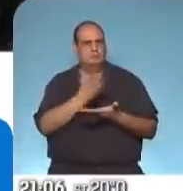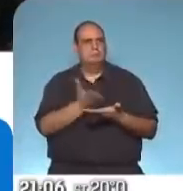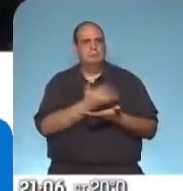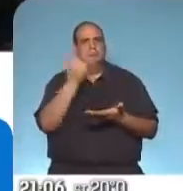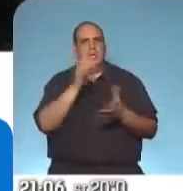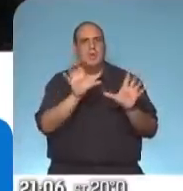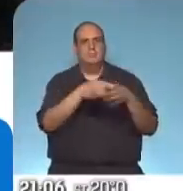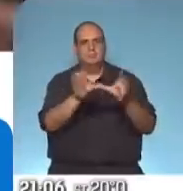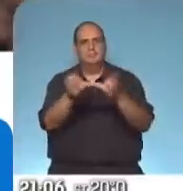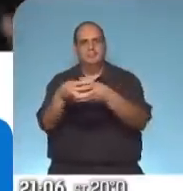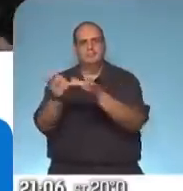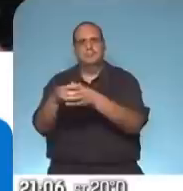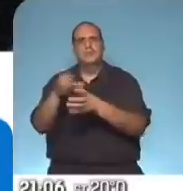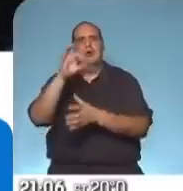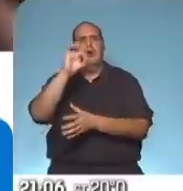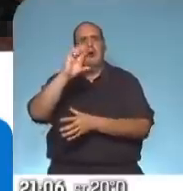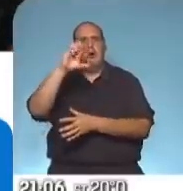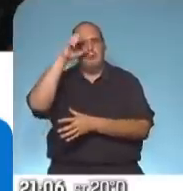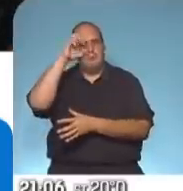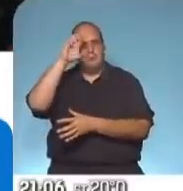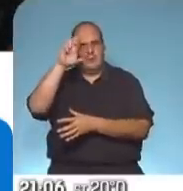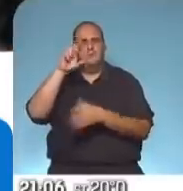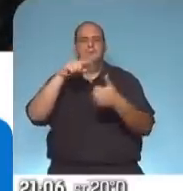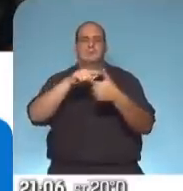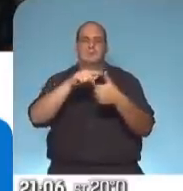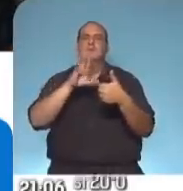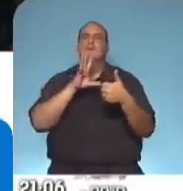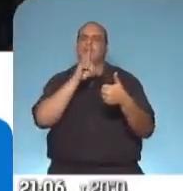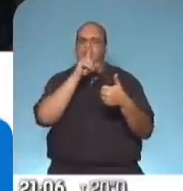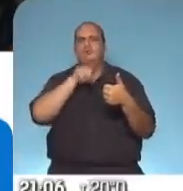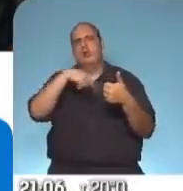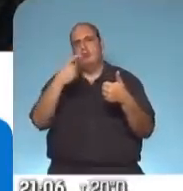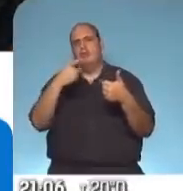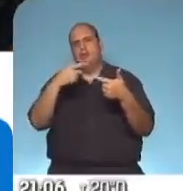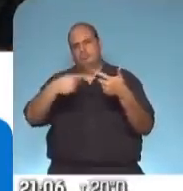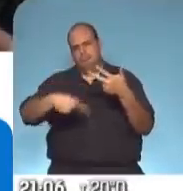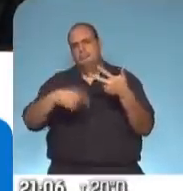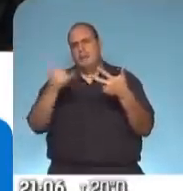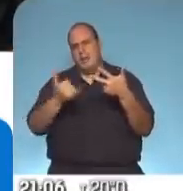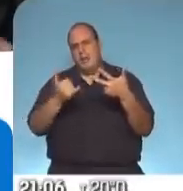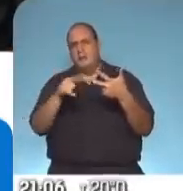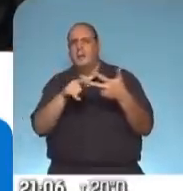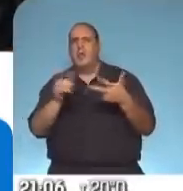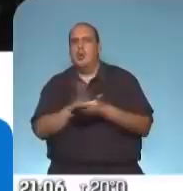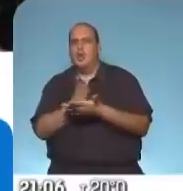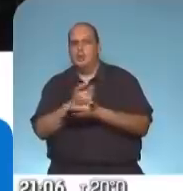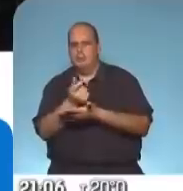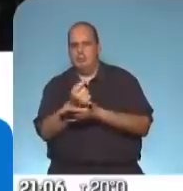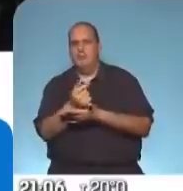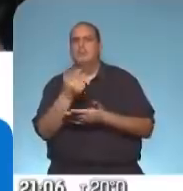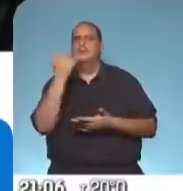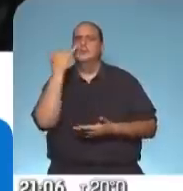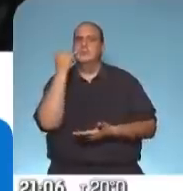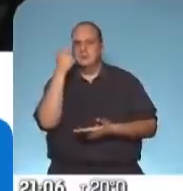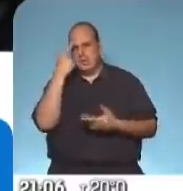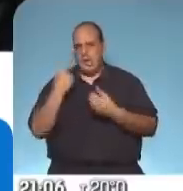agrupados en la OPEP, a la cual se suma Rusia y algunos otros productores menores, han acordado un recorte